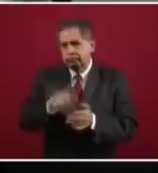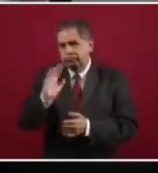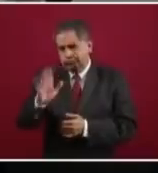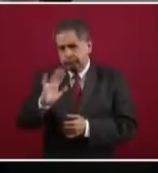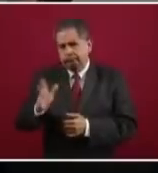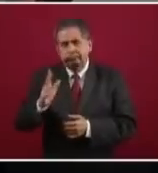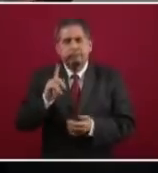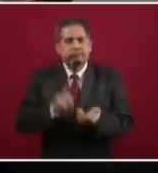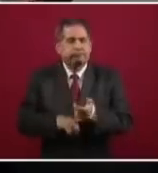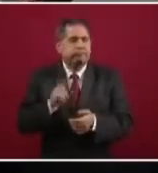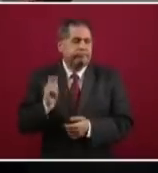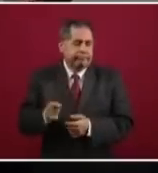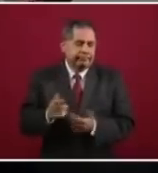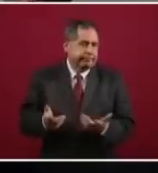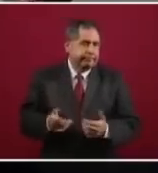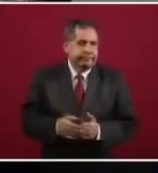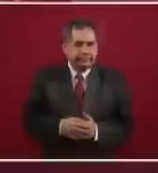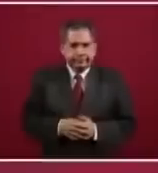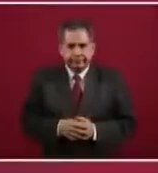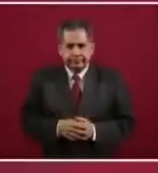esperando